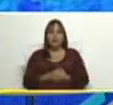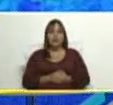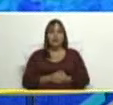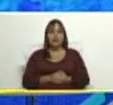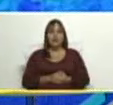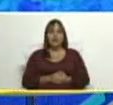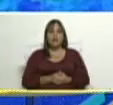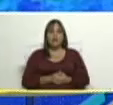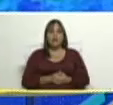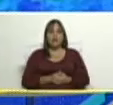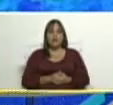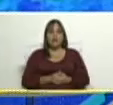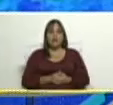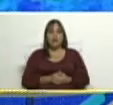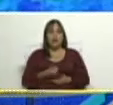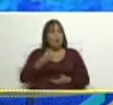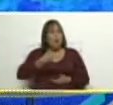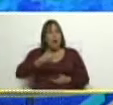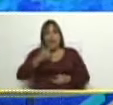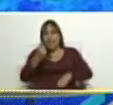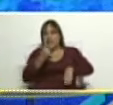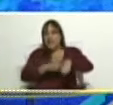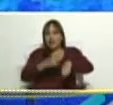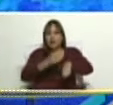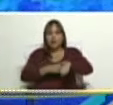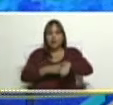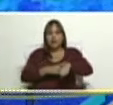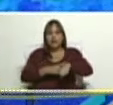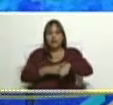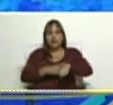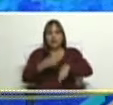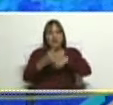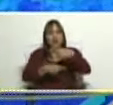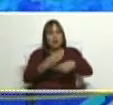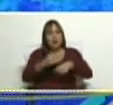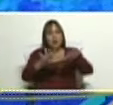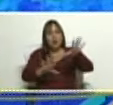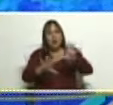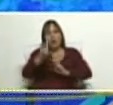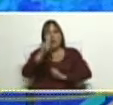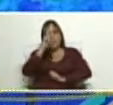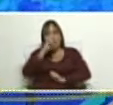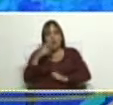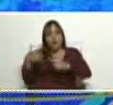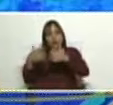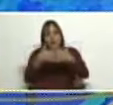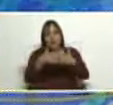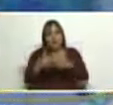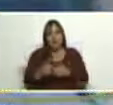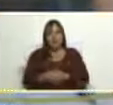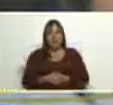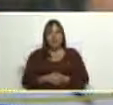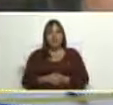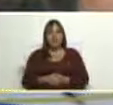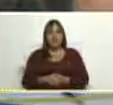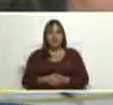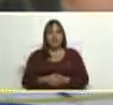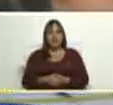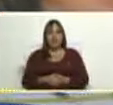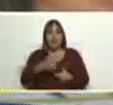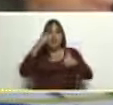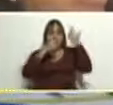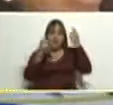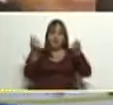cada segundo de cada momento de estos años de batalla para los que él nos preparó a todos.